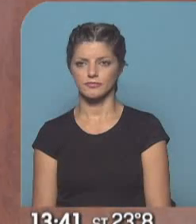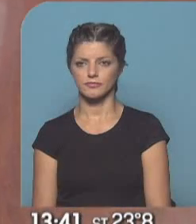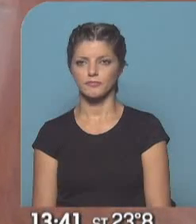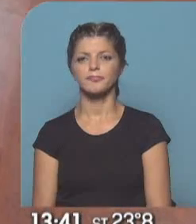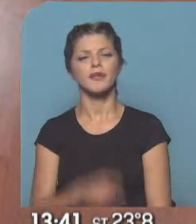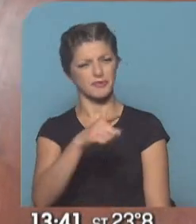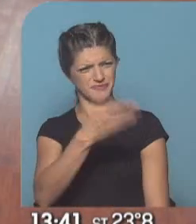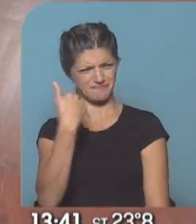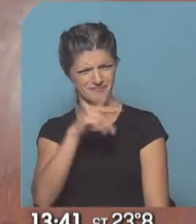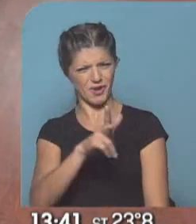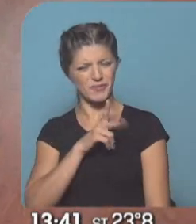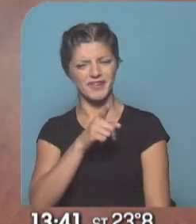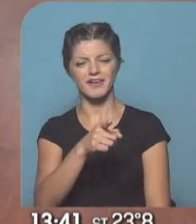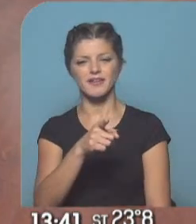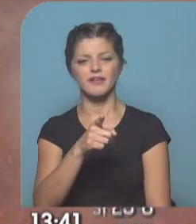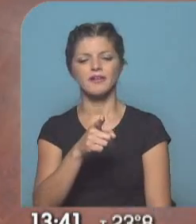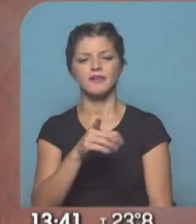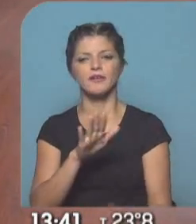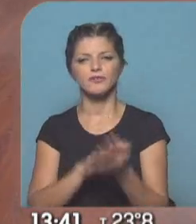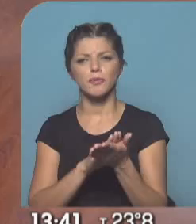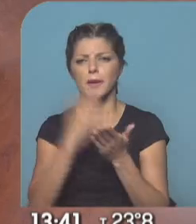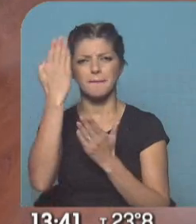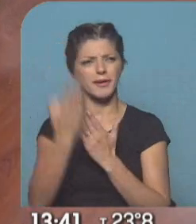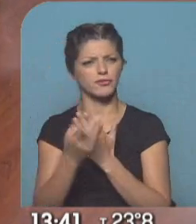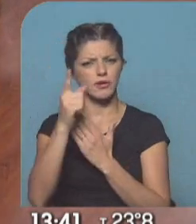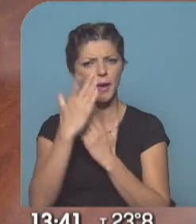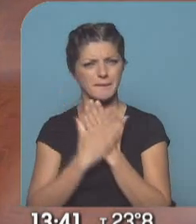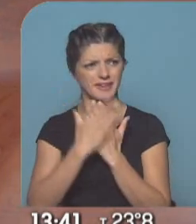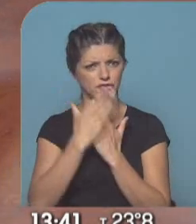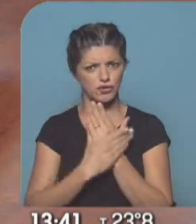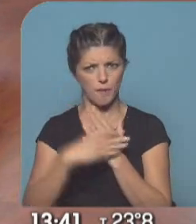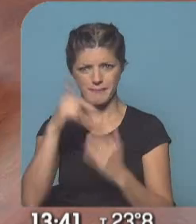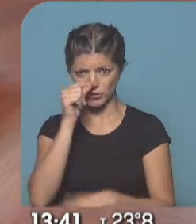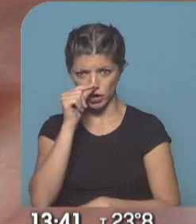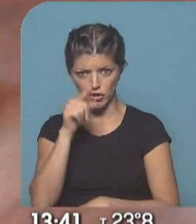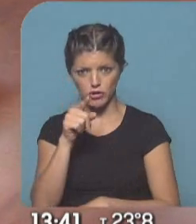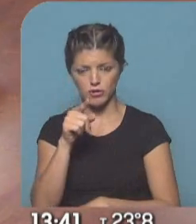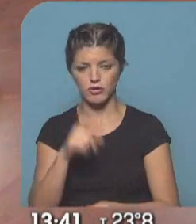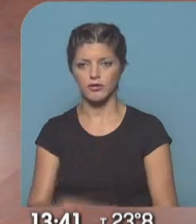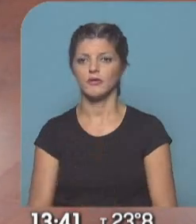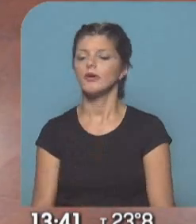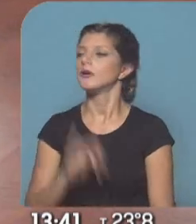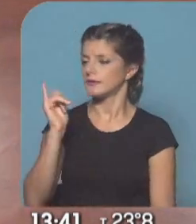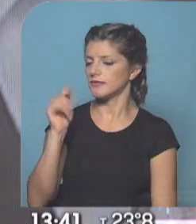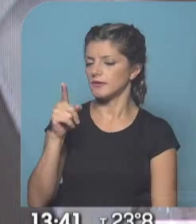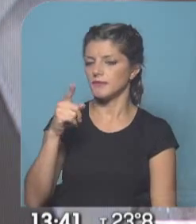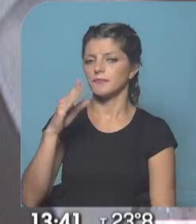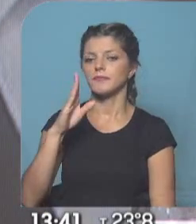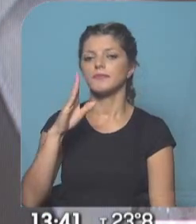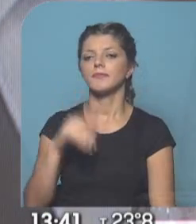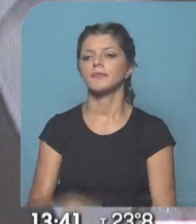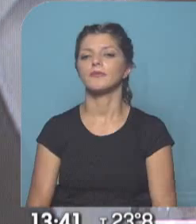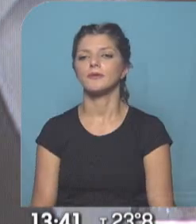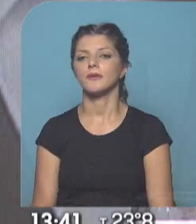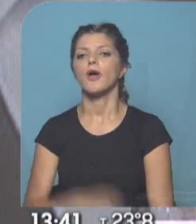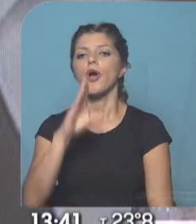Me decías, Natalia, recién algo acerca del ministro de Petróleos sí. de Angola. Ahora, José María Botelho